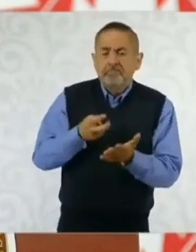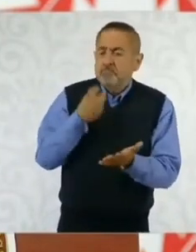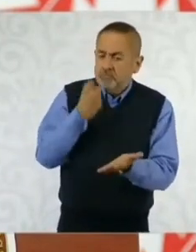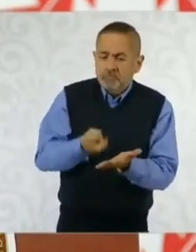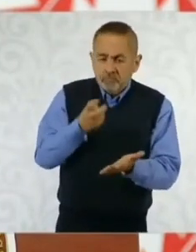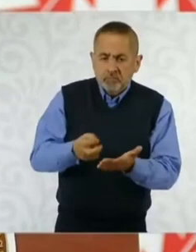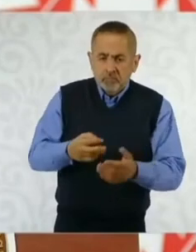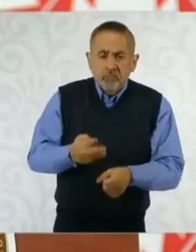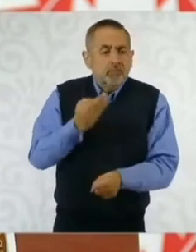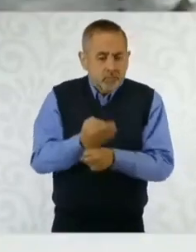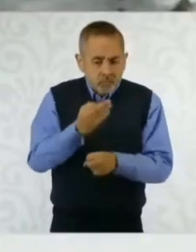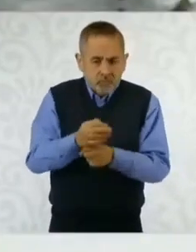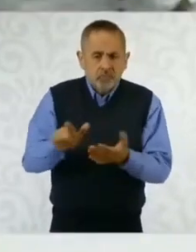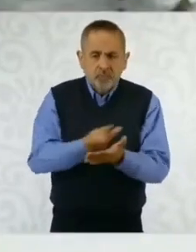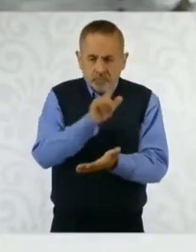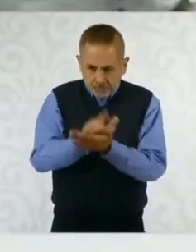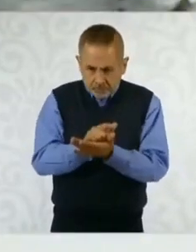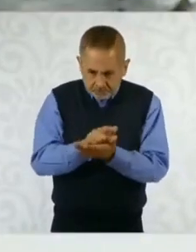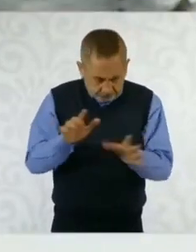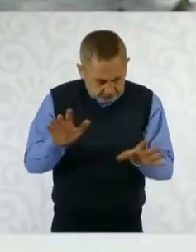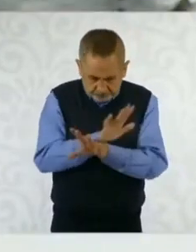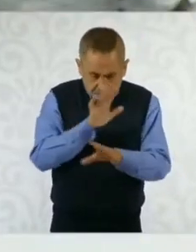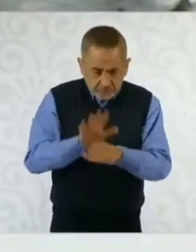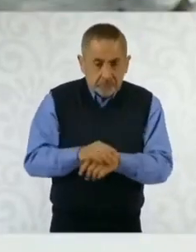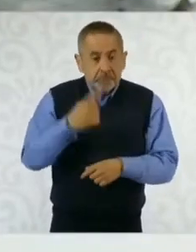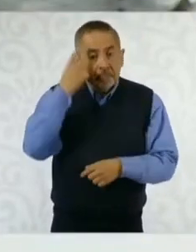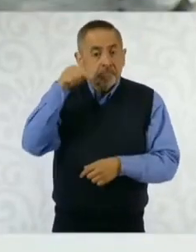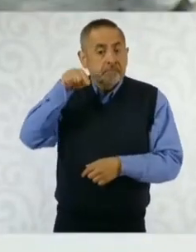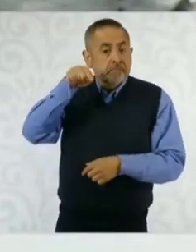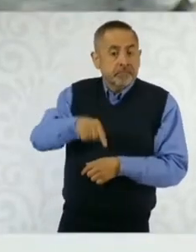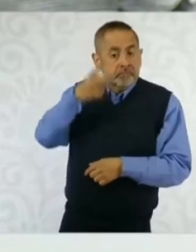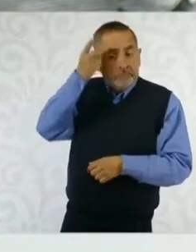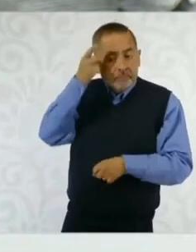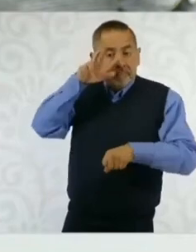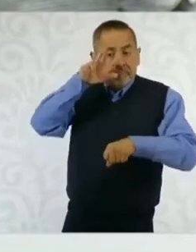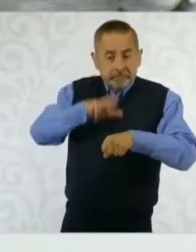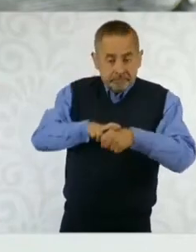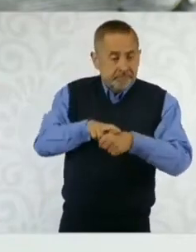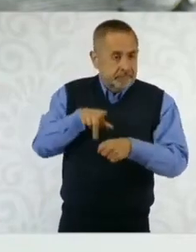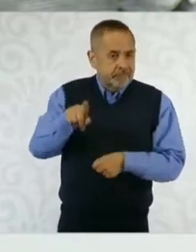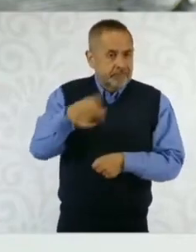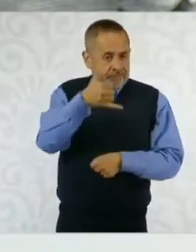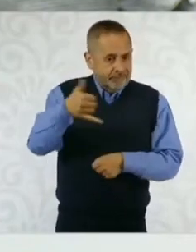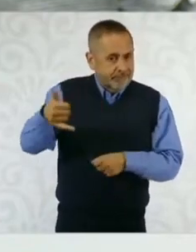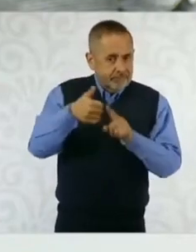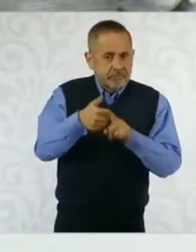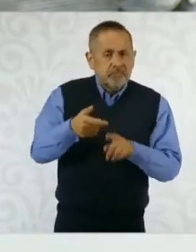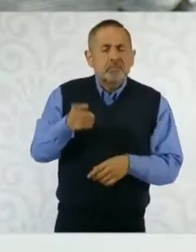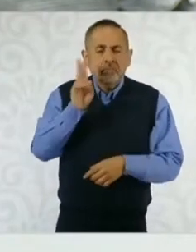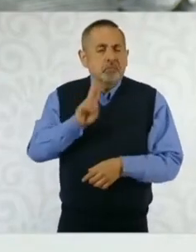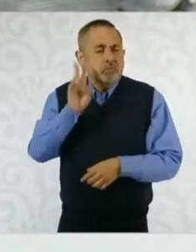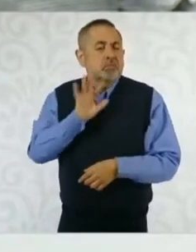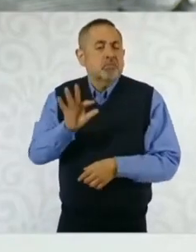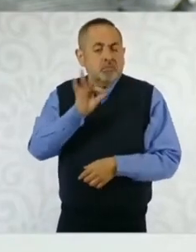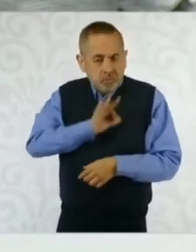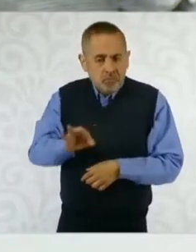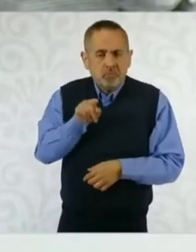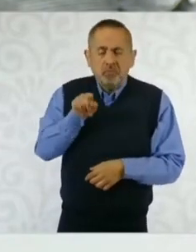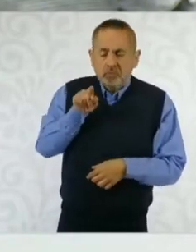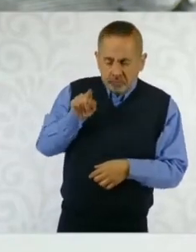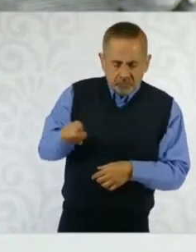La ley se está cambiando para que el director general del Infonavit pueda tener